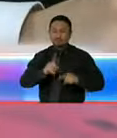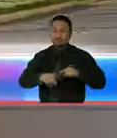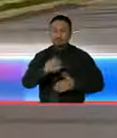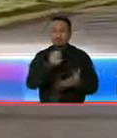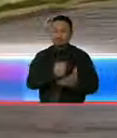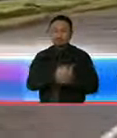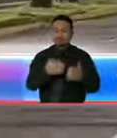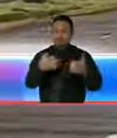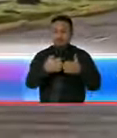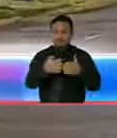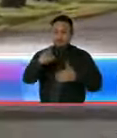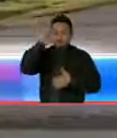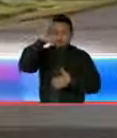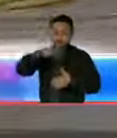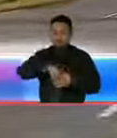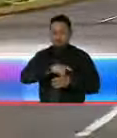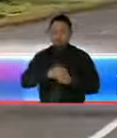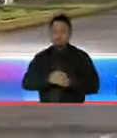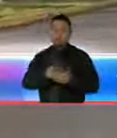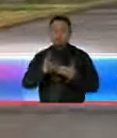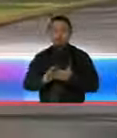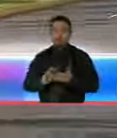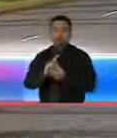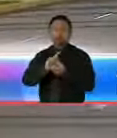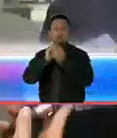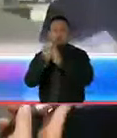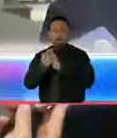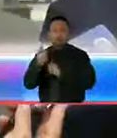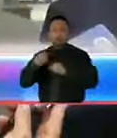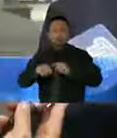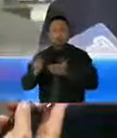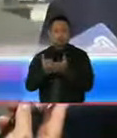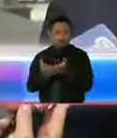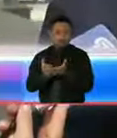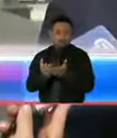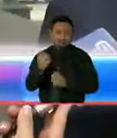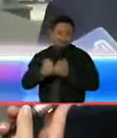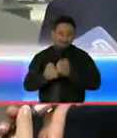policía, al manejo de los pases y ciertos servicios. Este decreto